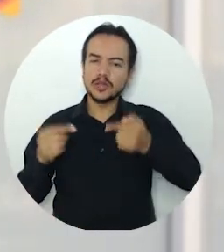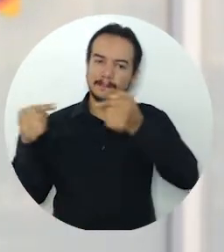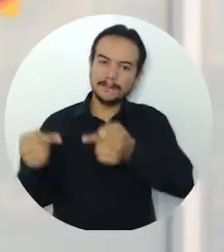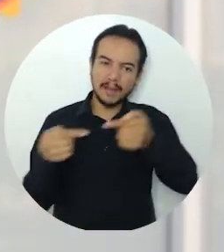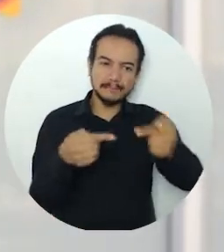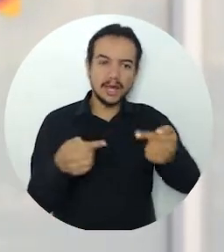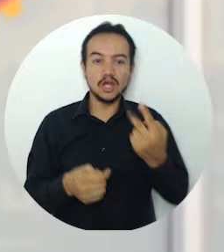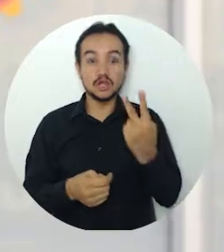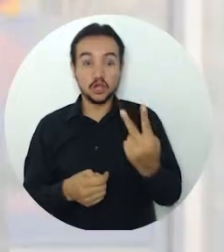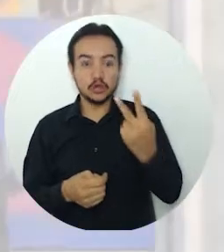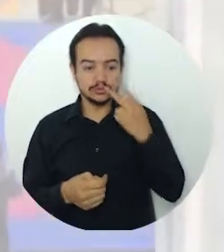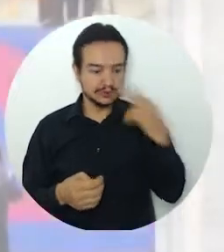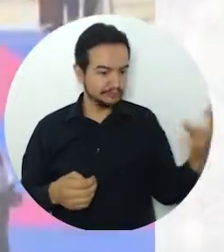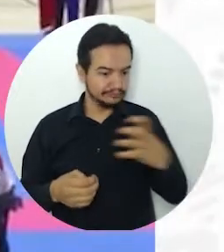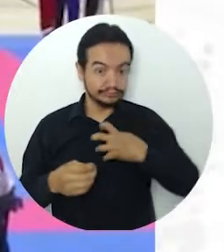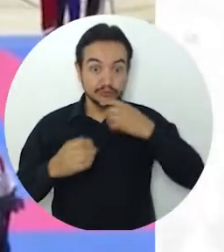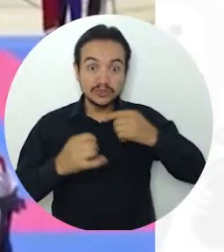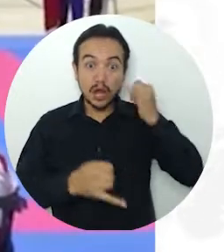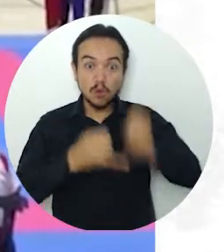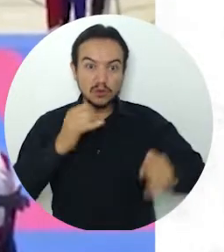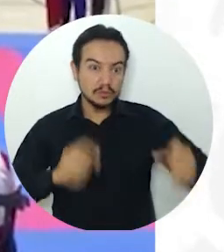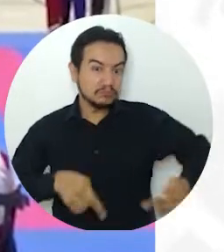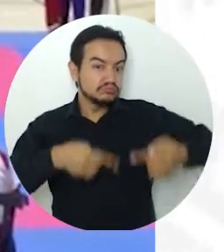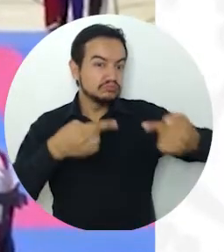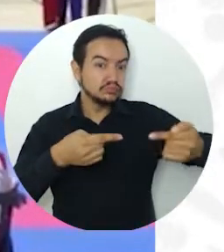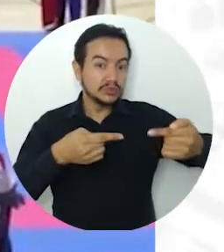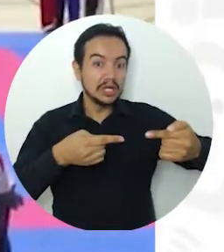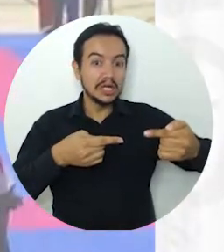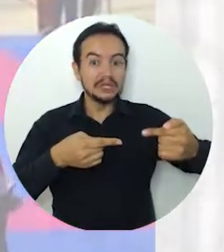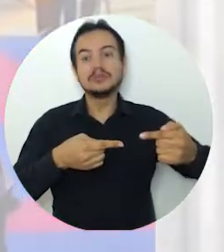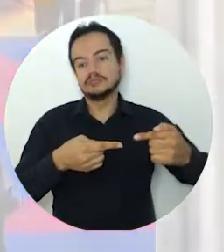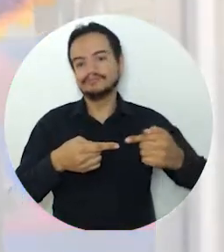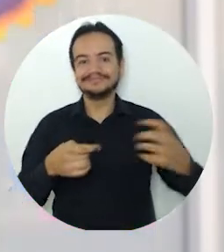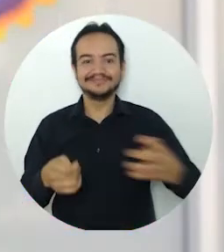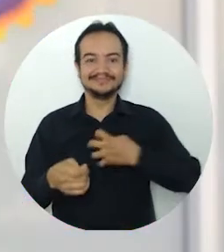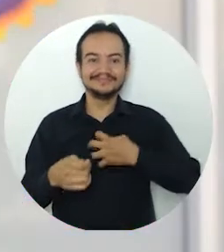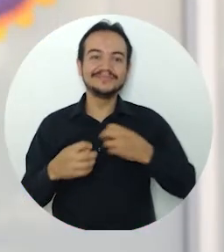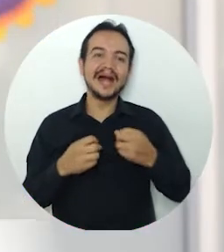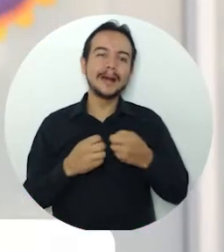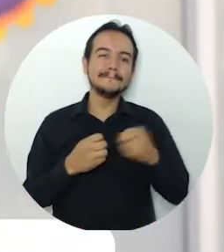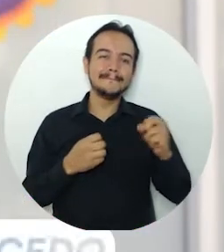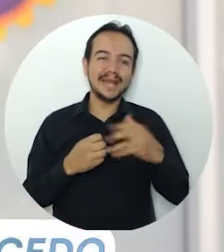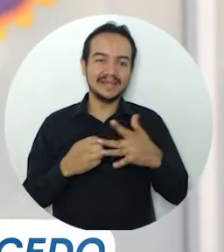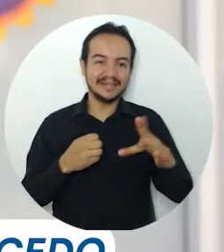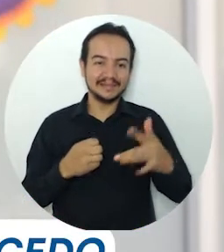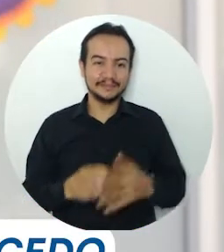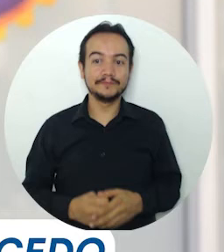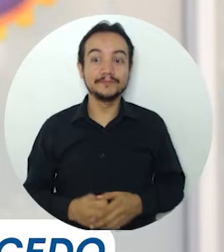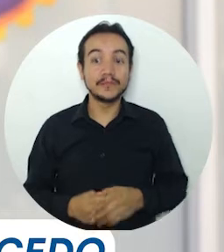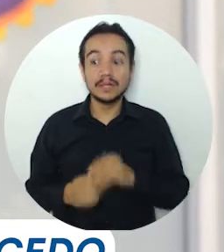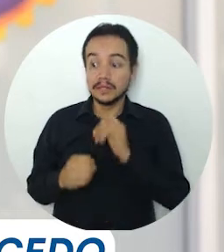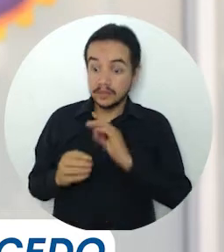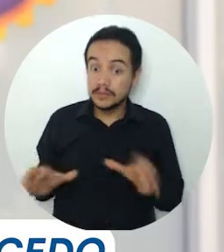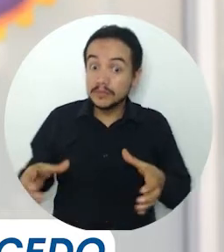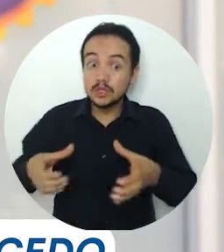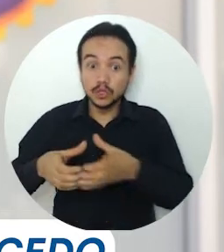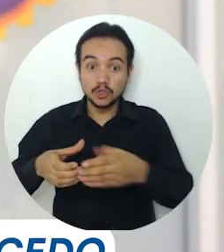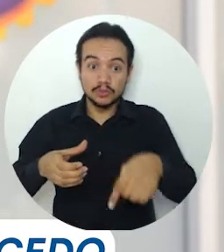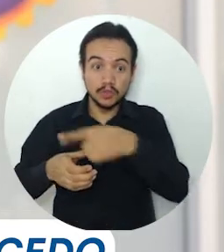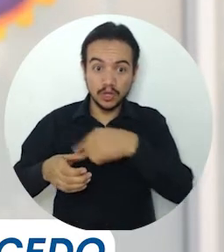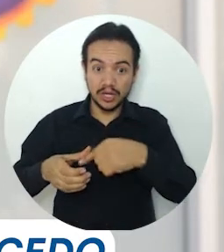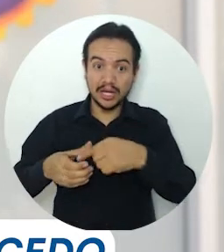a la final y pues lograr la medalla de plata. La otra medalla fue en comité equipo femenino avanzado,